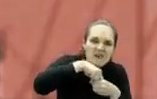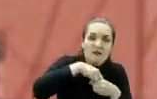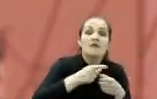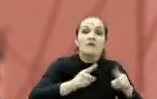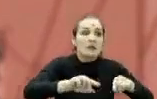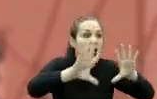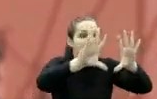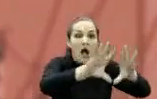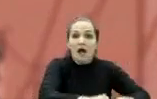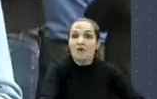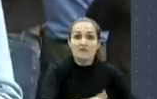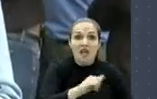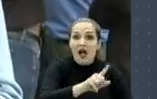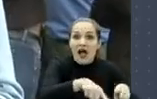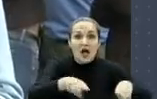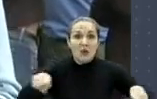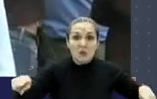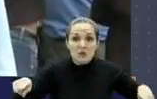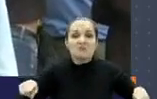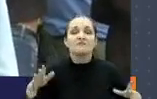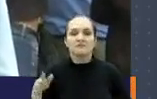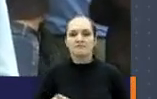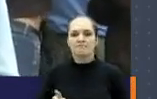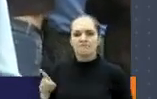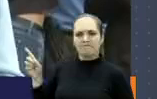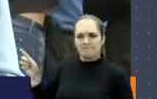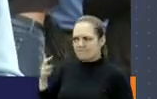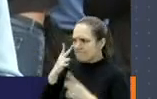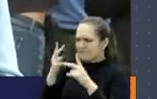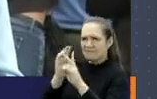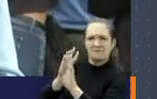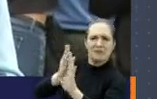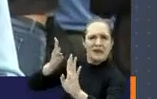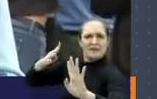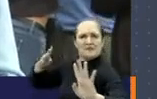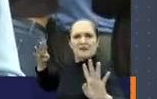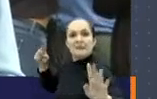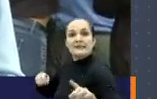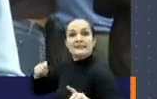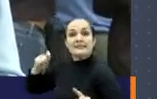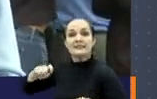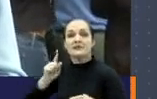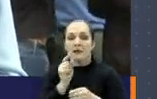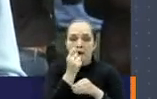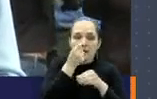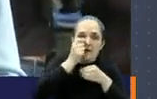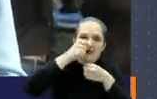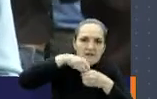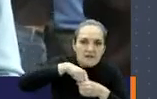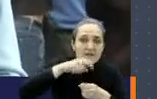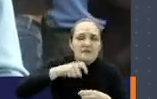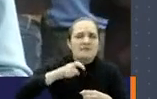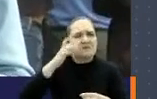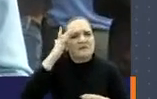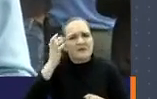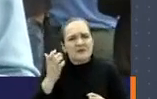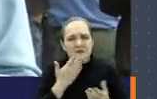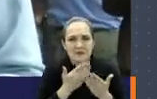empezaron a agotarse. Carlos Gutiérrez sigue la gran afluencia de esta gente que busca practicarse la prueba. Buenas tardes, Carlos.